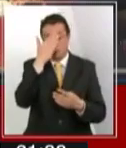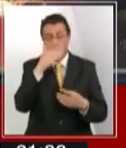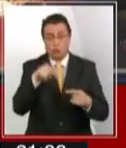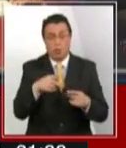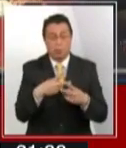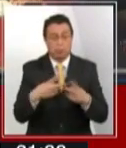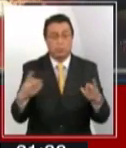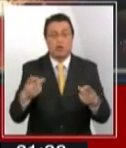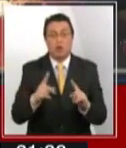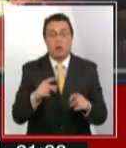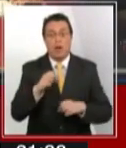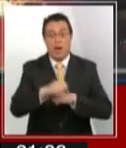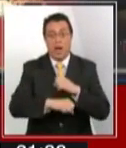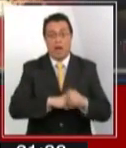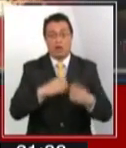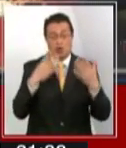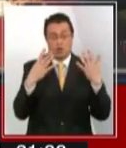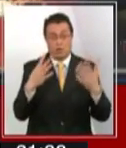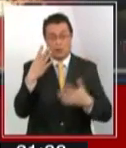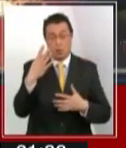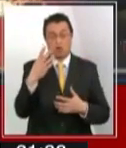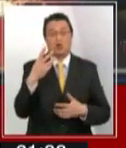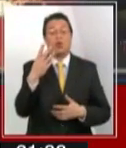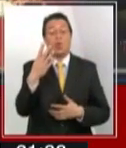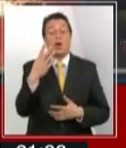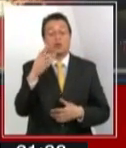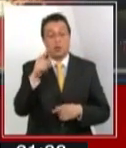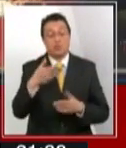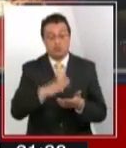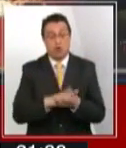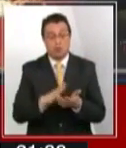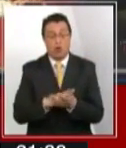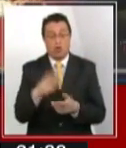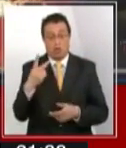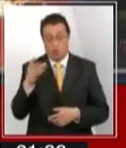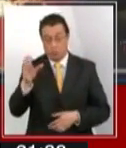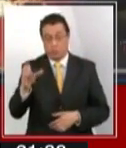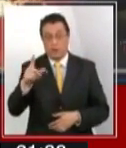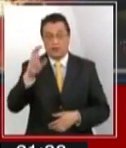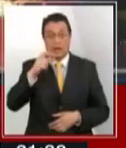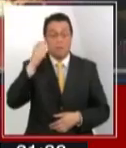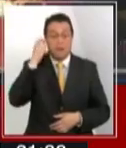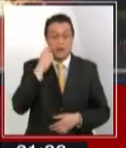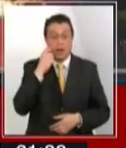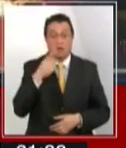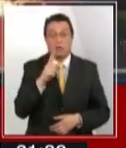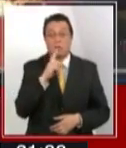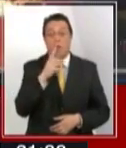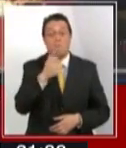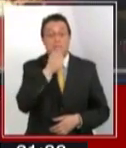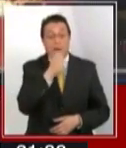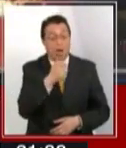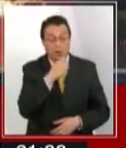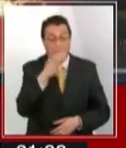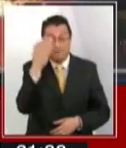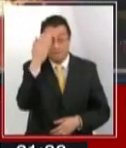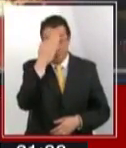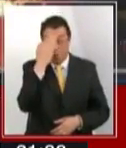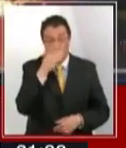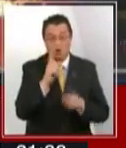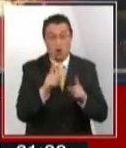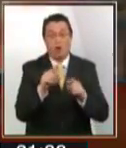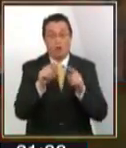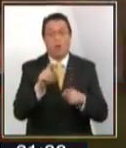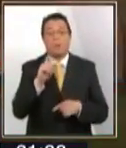sentido. El año 94 murieron dos clientes míos quemados en el Centro Penal Juvenil de San Bernardo y no hubo ningún periodista preocupado de estos temas, ¿no? Quienes